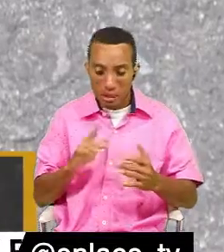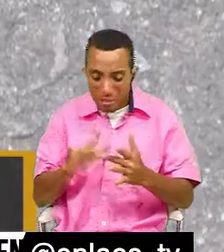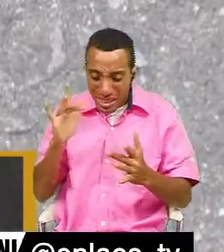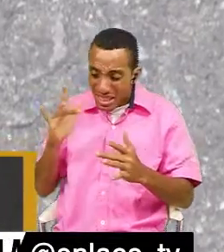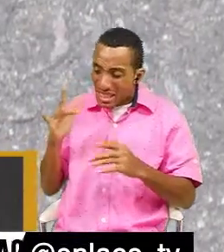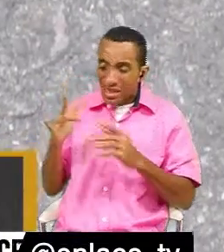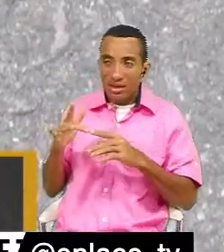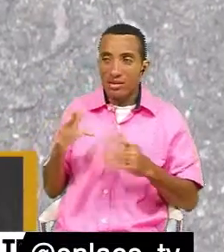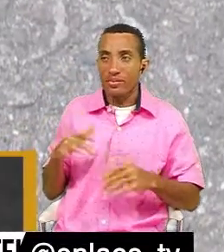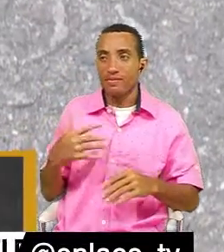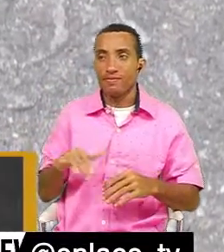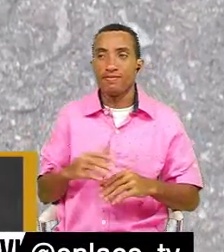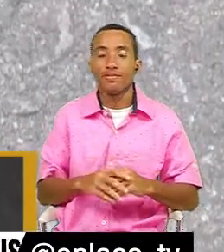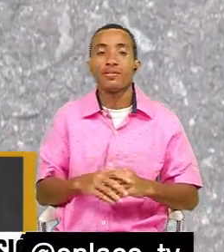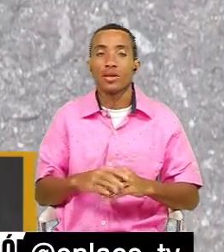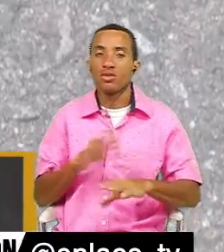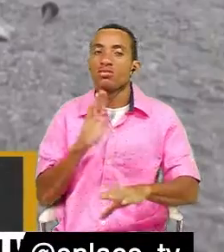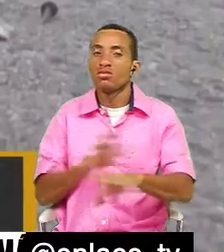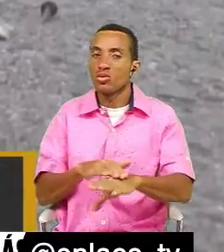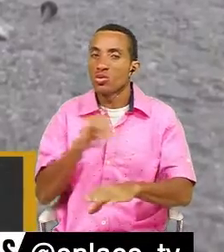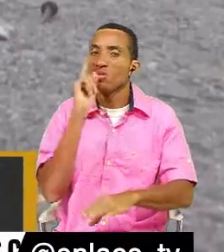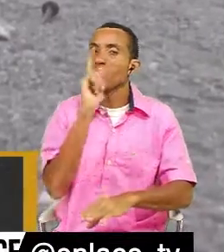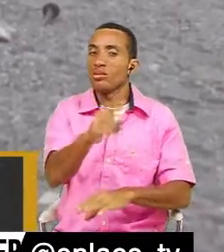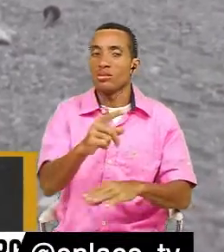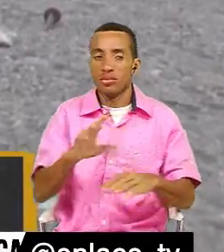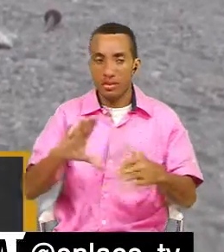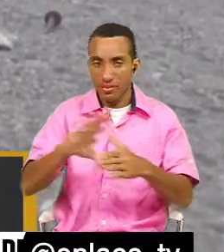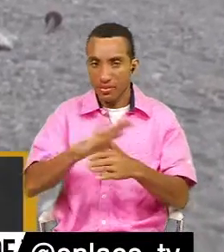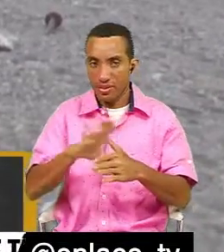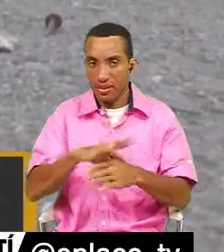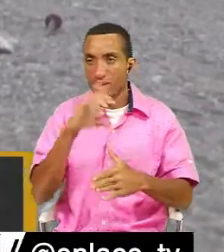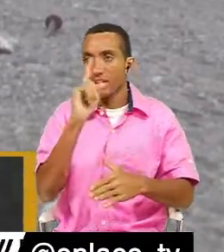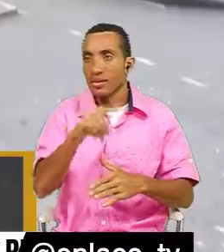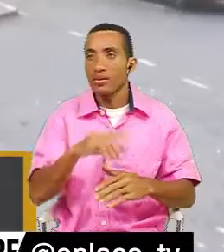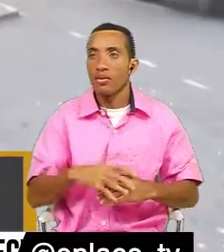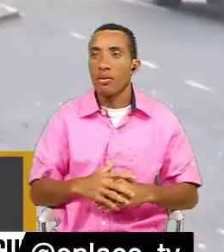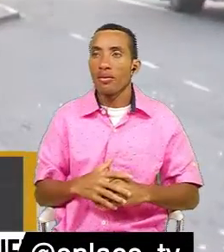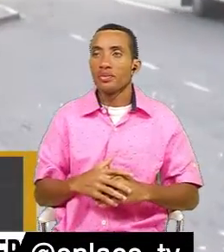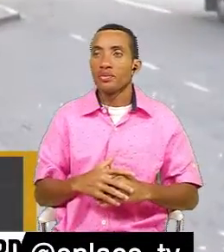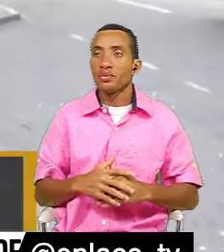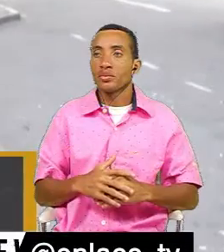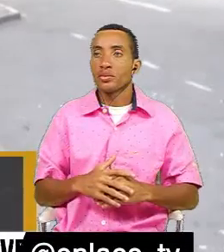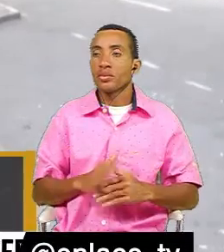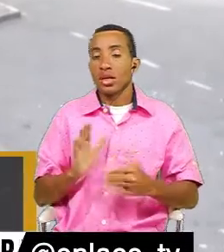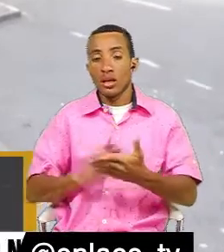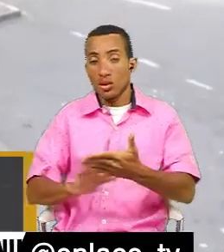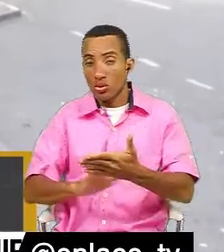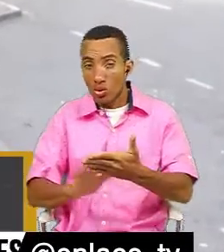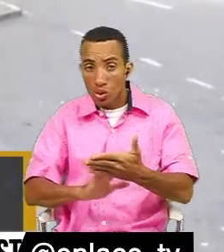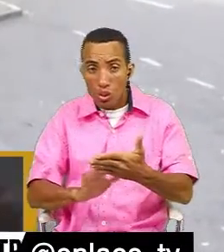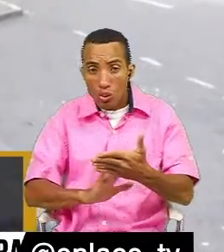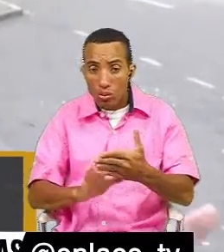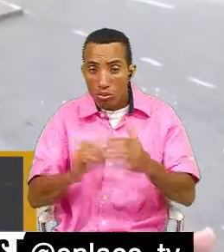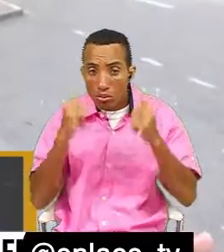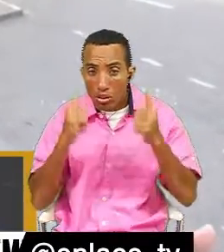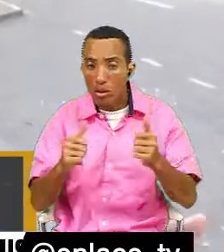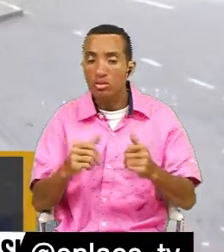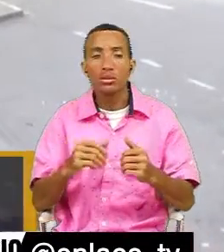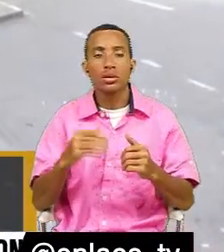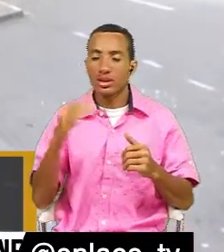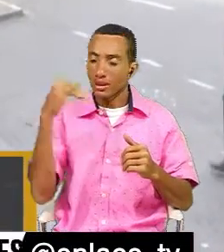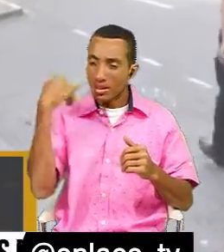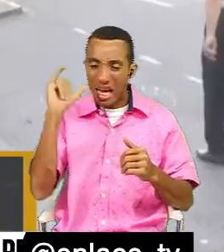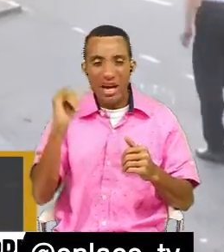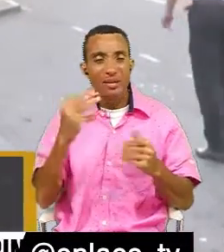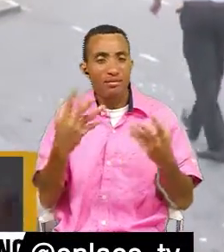Ellos aseguran que son los taxistas quienes regaron las tachuelas en el sector. Y eso no es así tampoco, así no se solucionan las cosas. Ya hemos hablado con ellos, se han